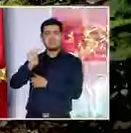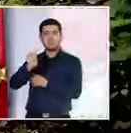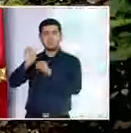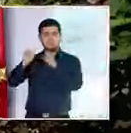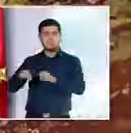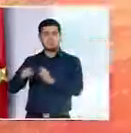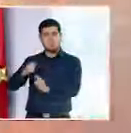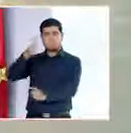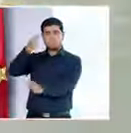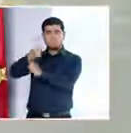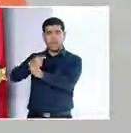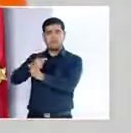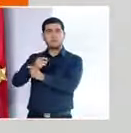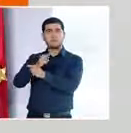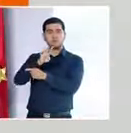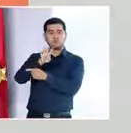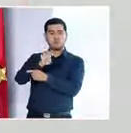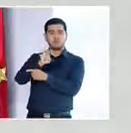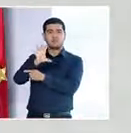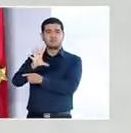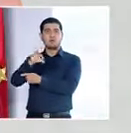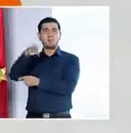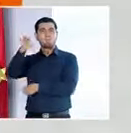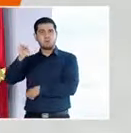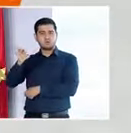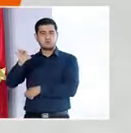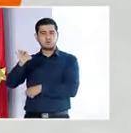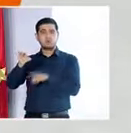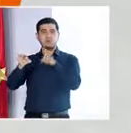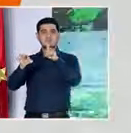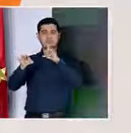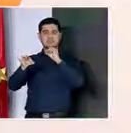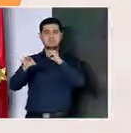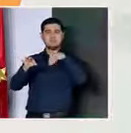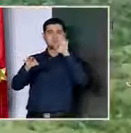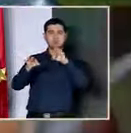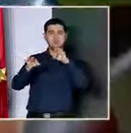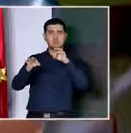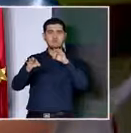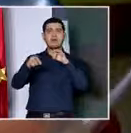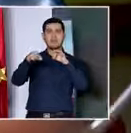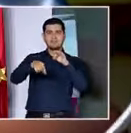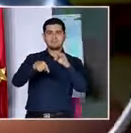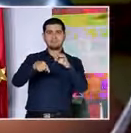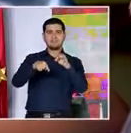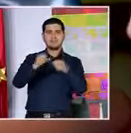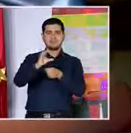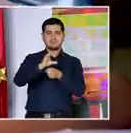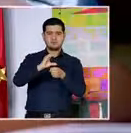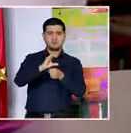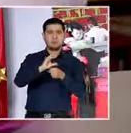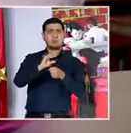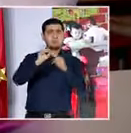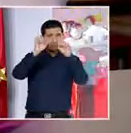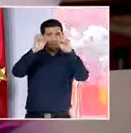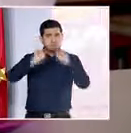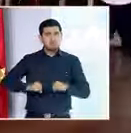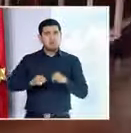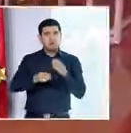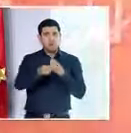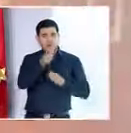cumplimiento del 95% en la zona rural y el 60% en la zona urbana, llegando con alimentación durante todo el